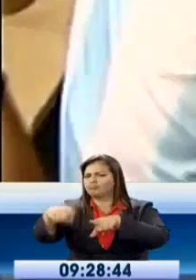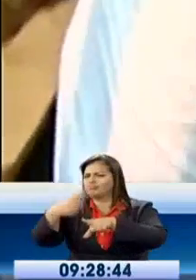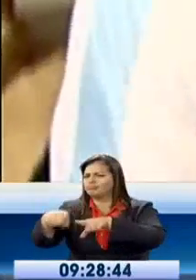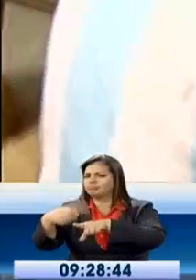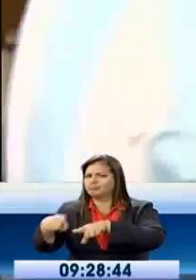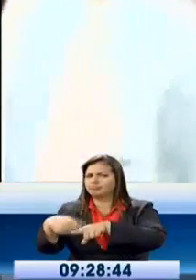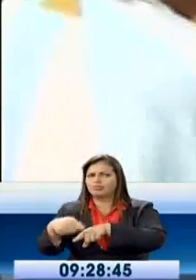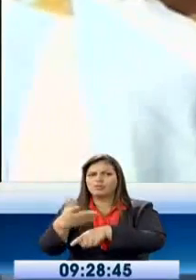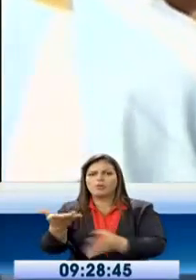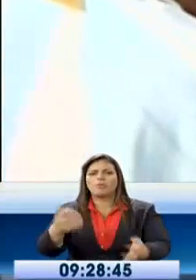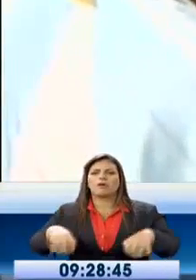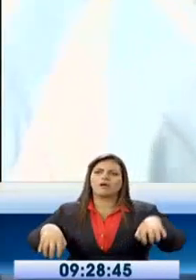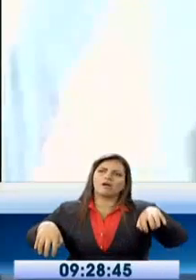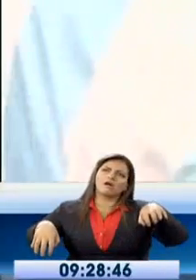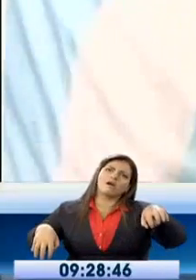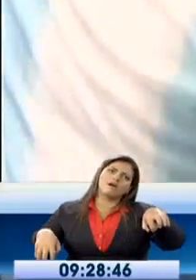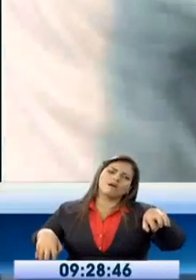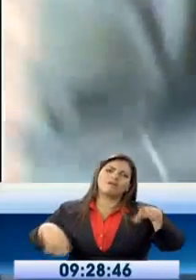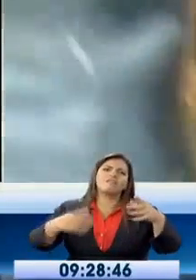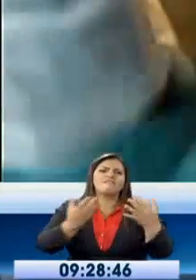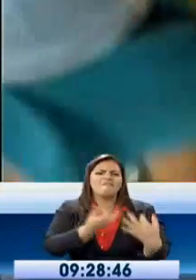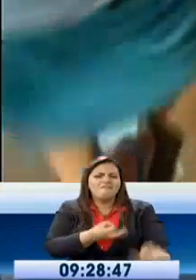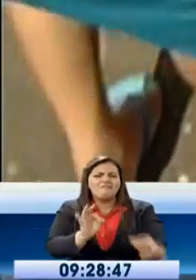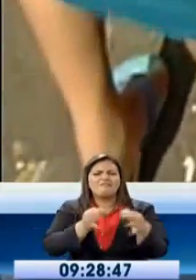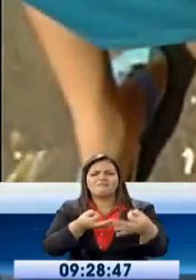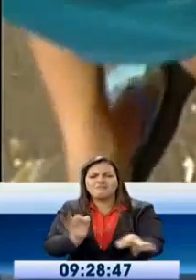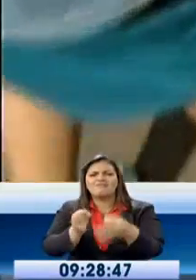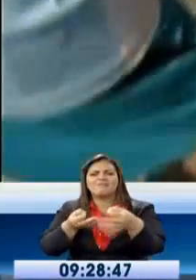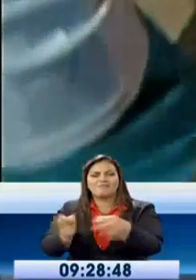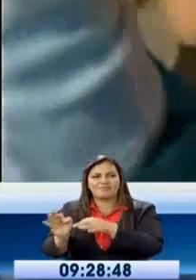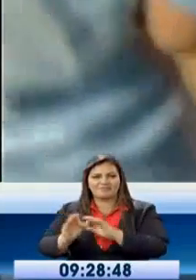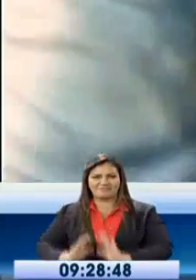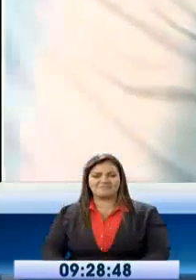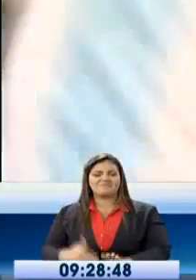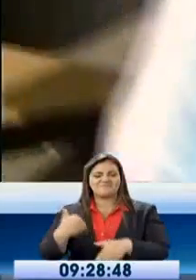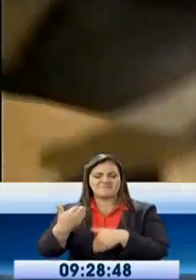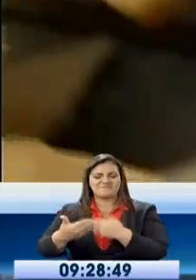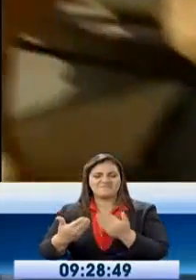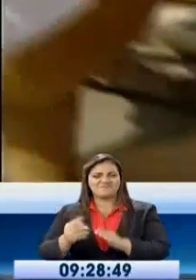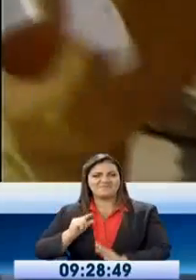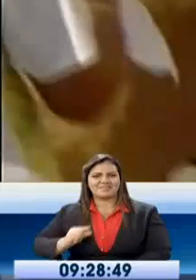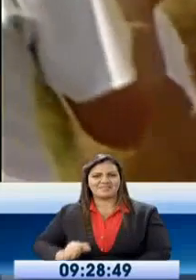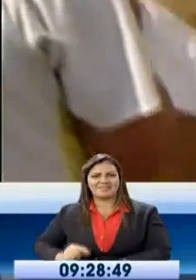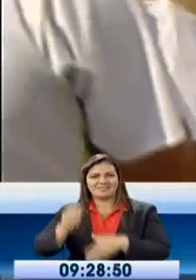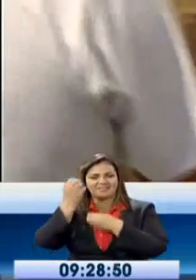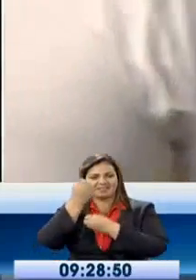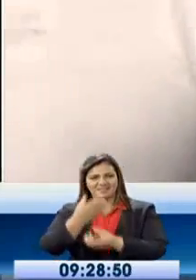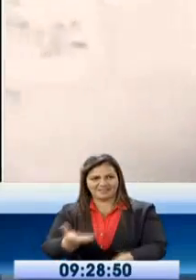ya crean auténticas obras de arte. En unos minutos volvemos con toda la información